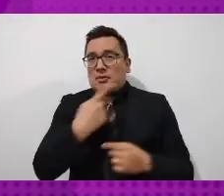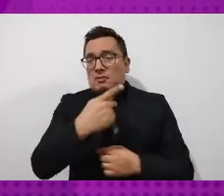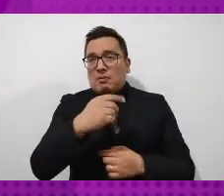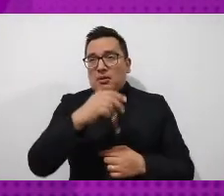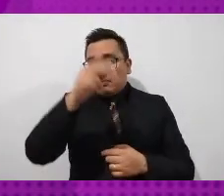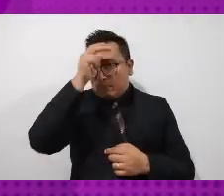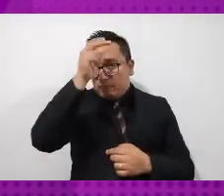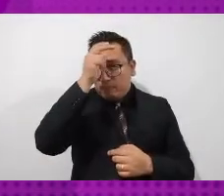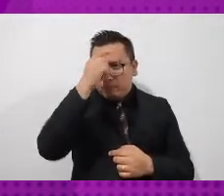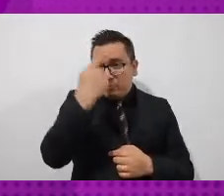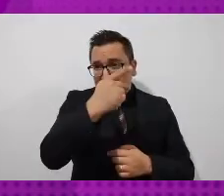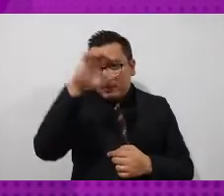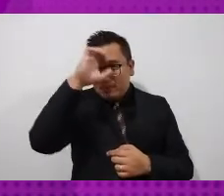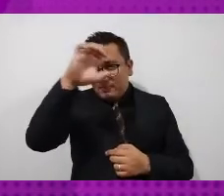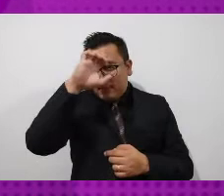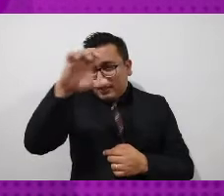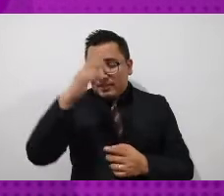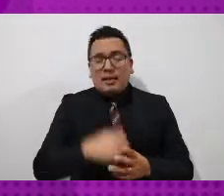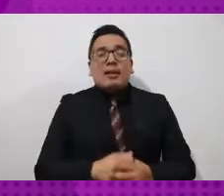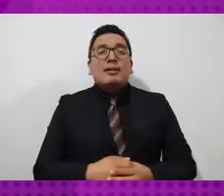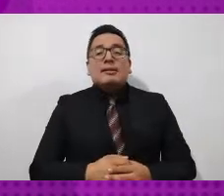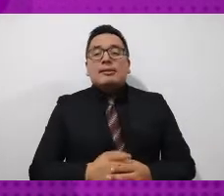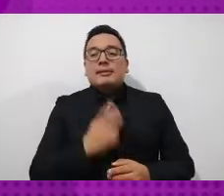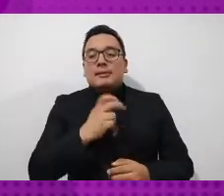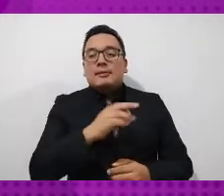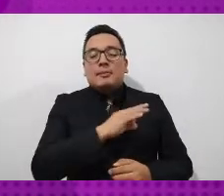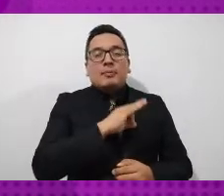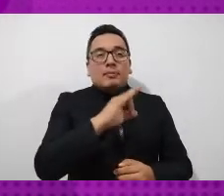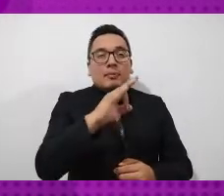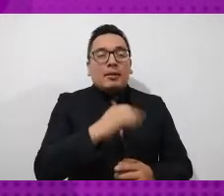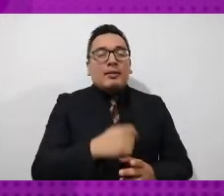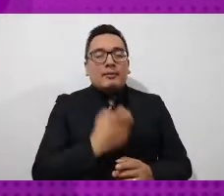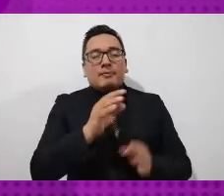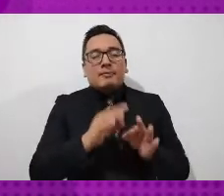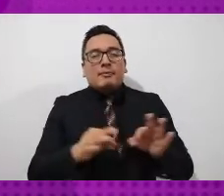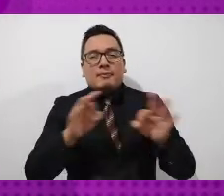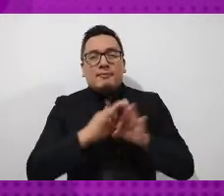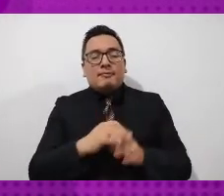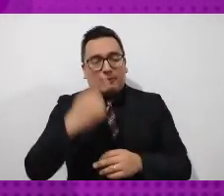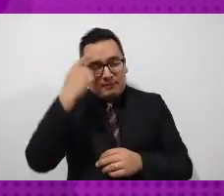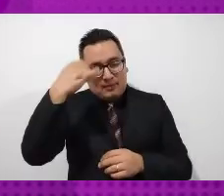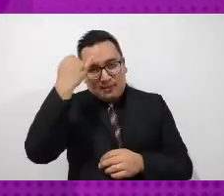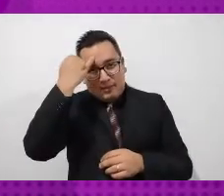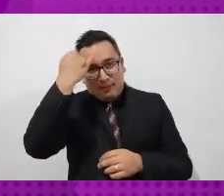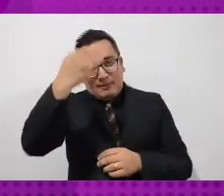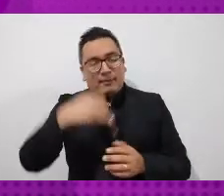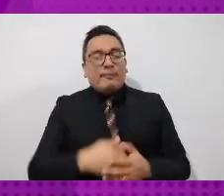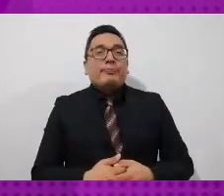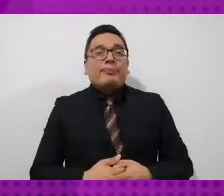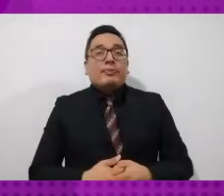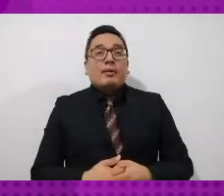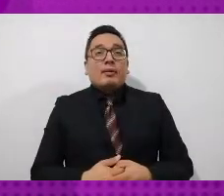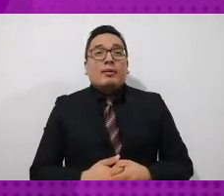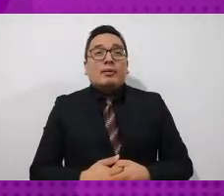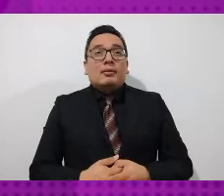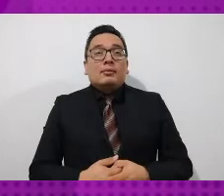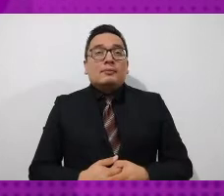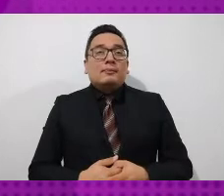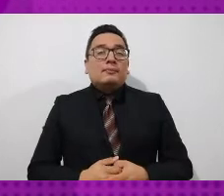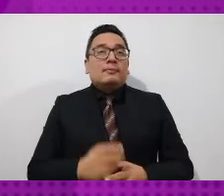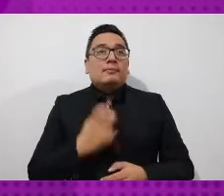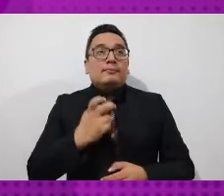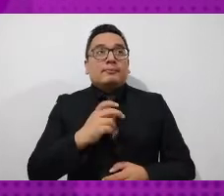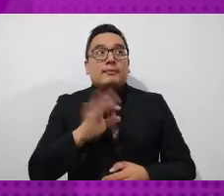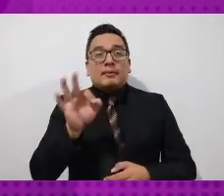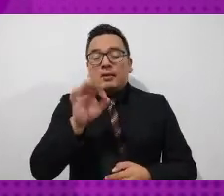el conocimiento propio de sus actividades es una fuente primordial de estas iniciativas populares. Obviamente, si alguien